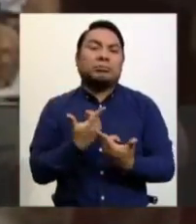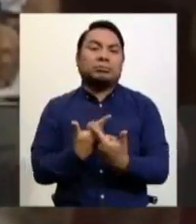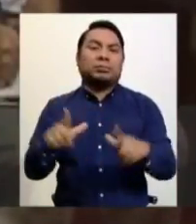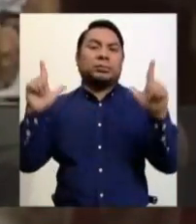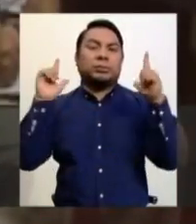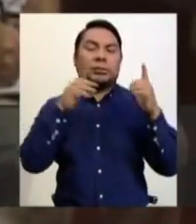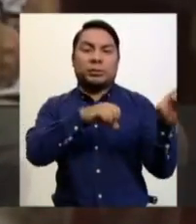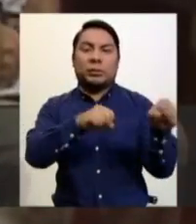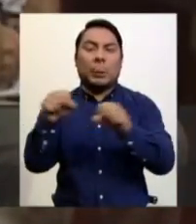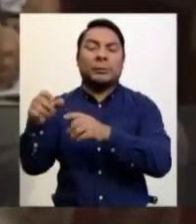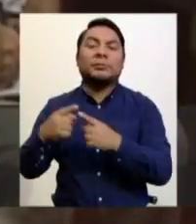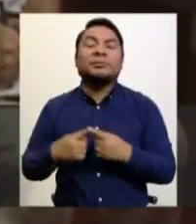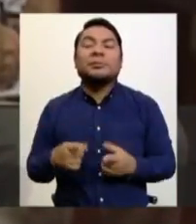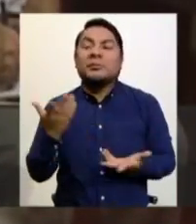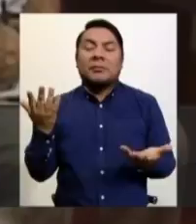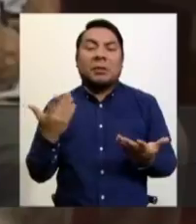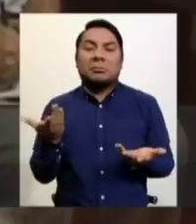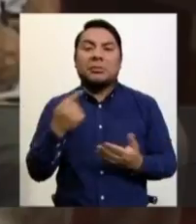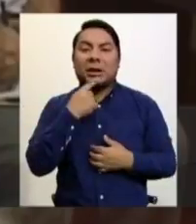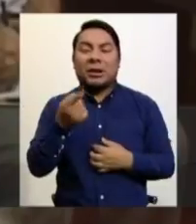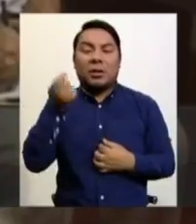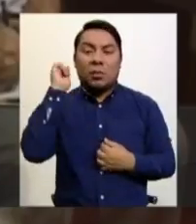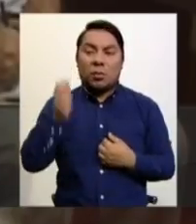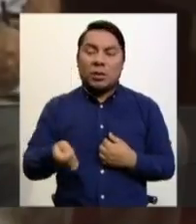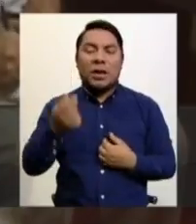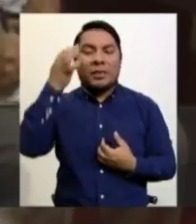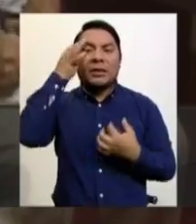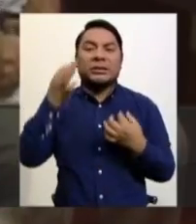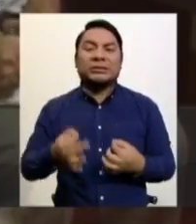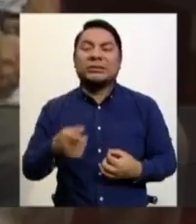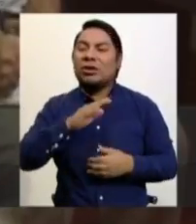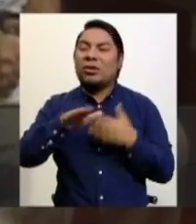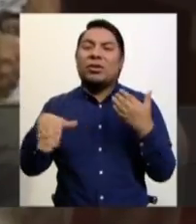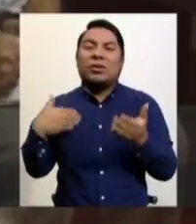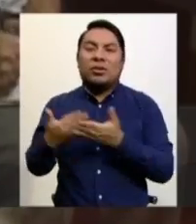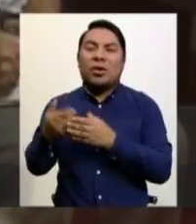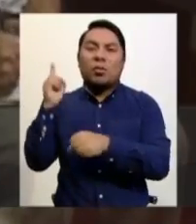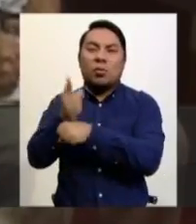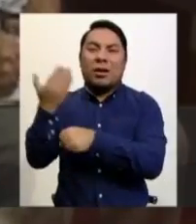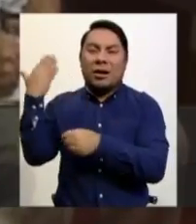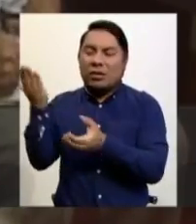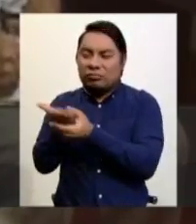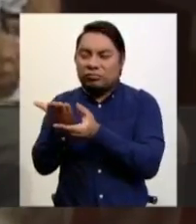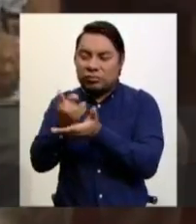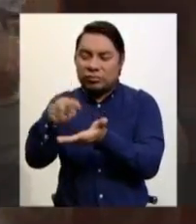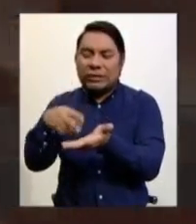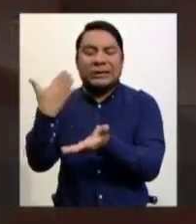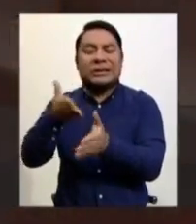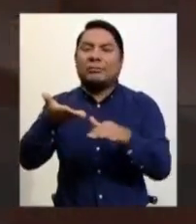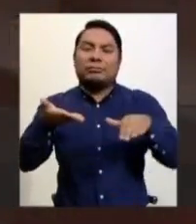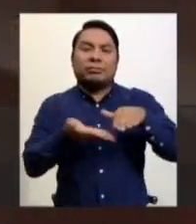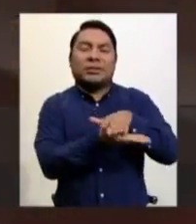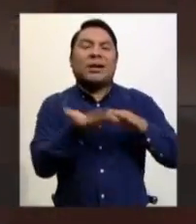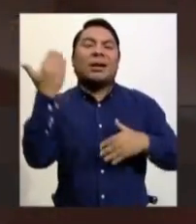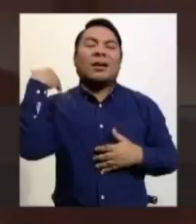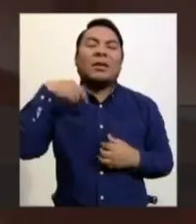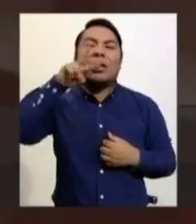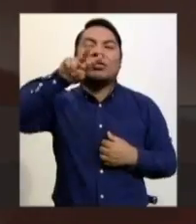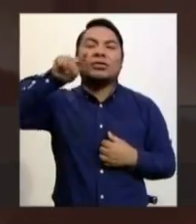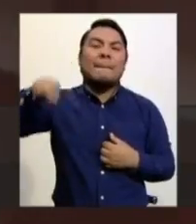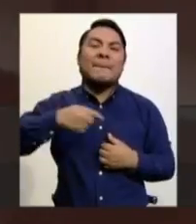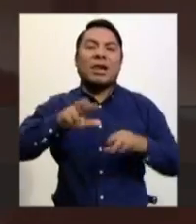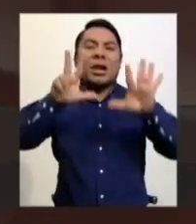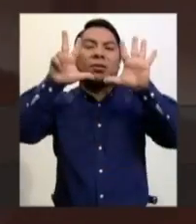instancia. El Tribunal Supremo dio a conocer su decisión de archivar definitivamente el proceso que se hizo público en el año 2008 tras